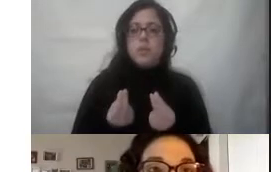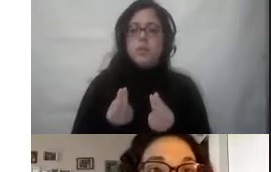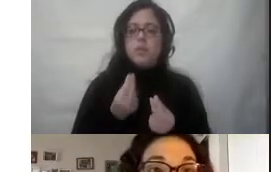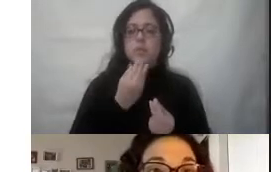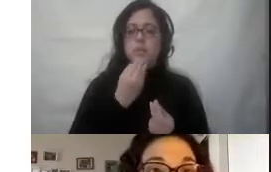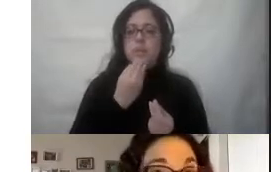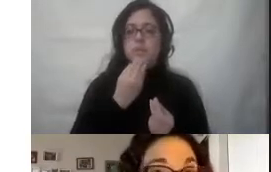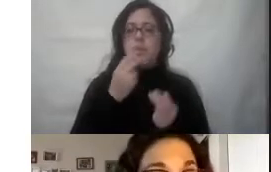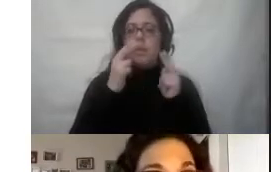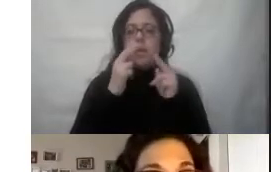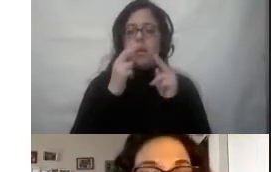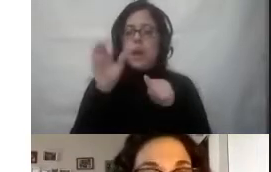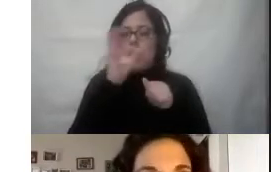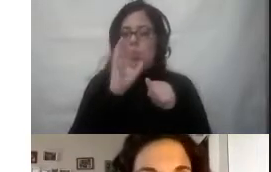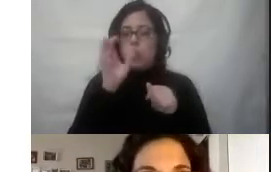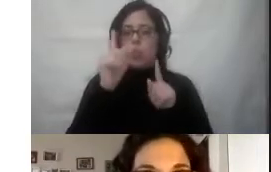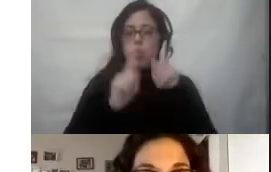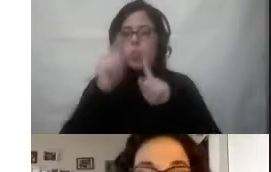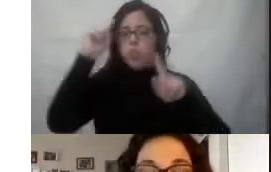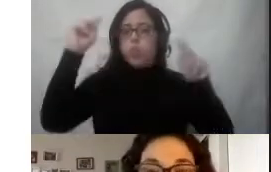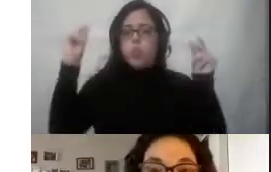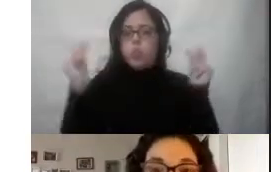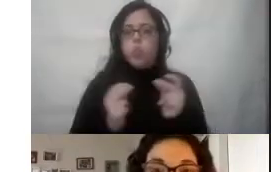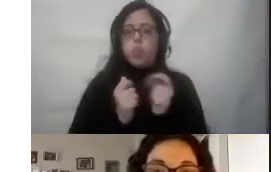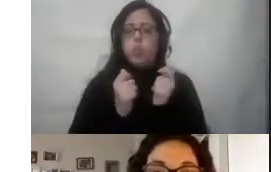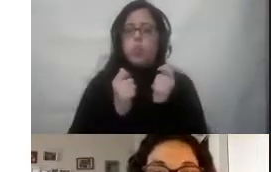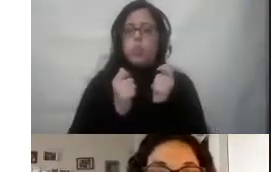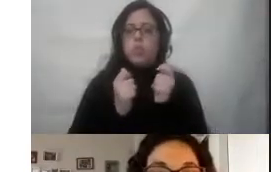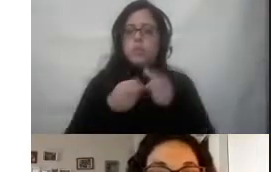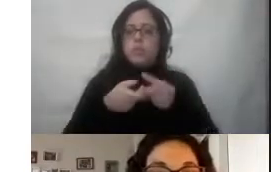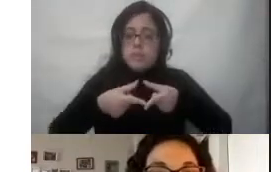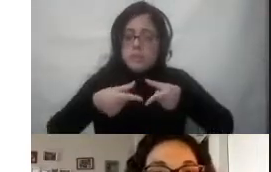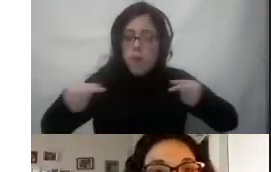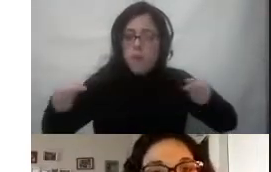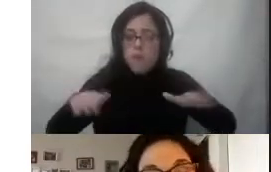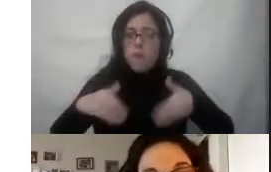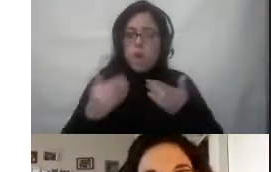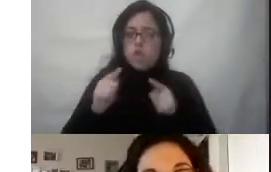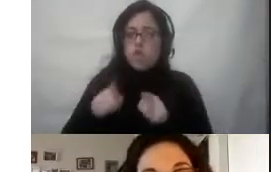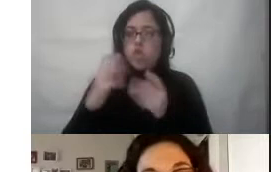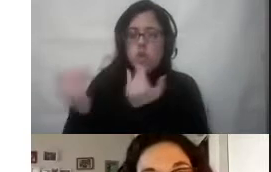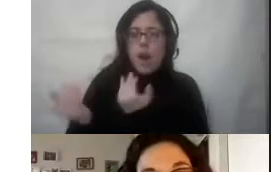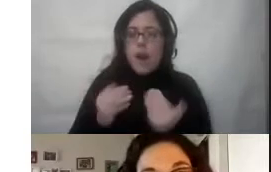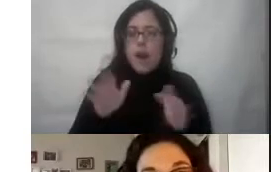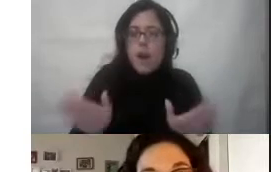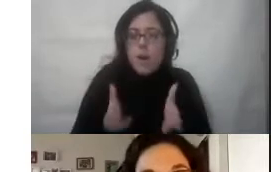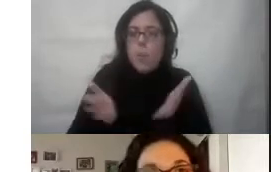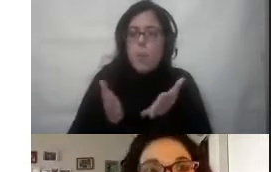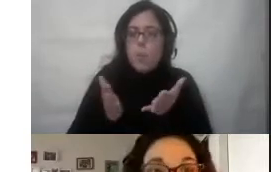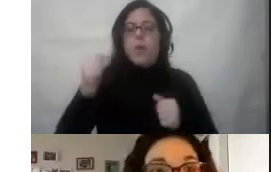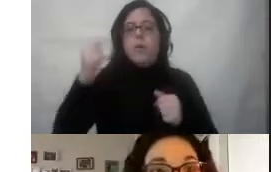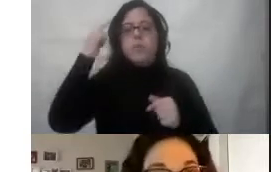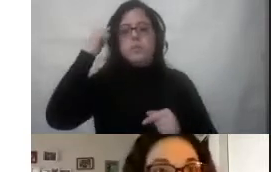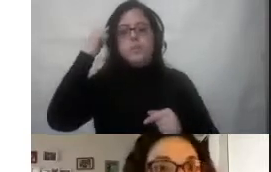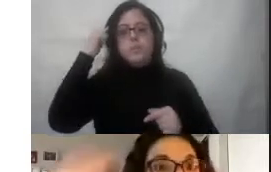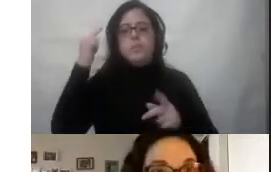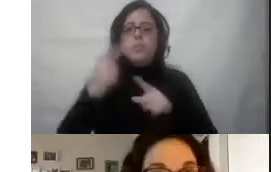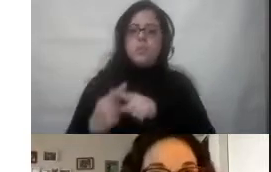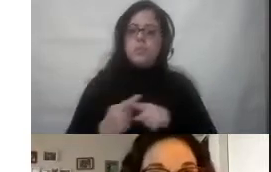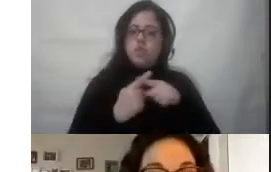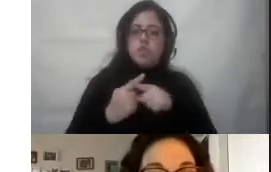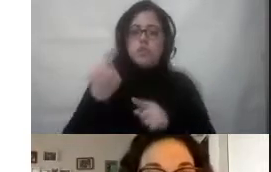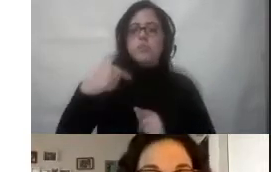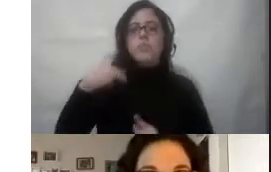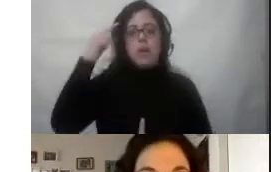algunas habilidades geográficas, por ejemplo. ¿Ya? Desde ahí entonces, la necesidad de promover este pensamiento social en el contexto de estos